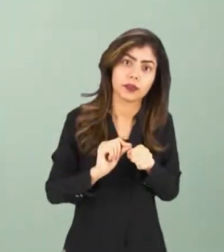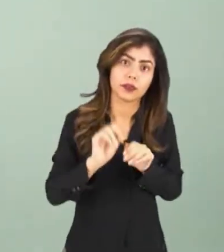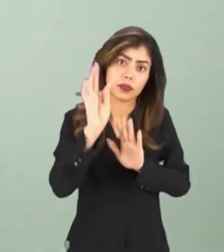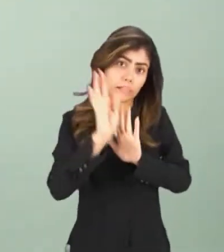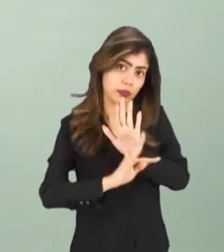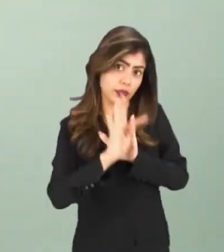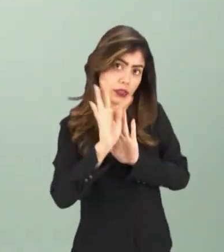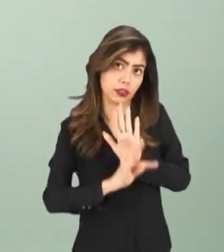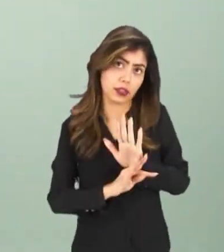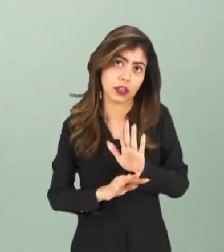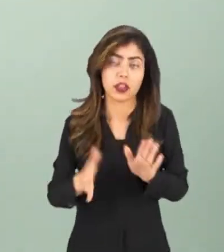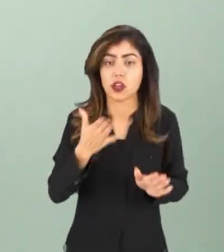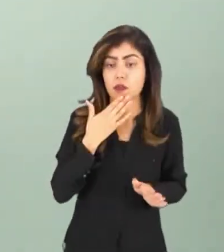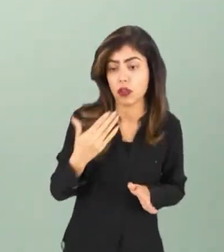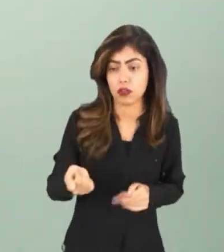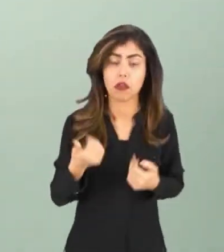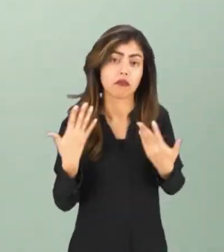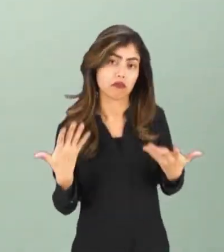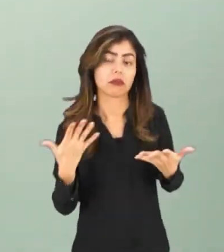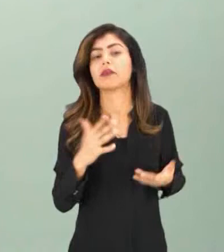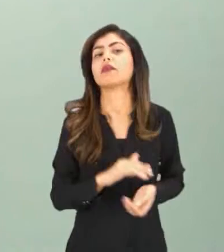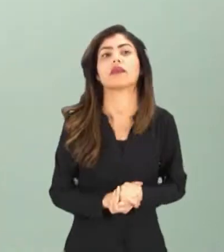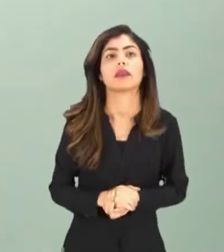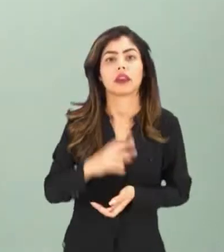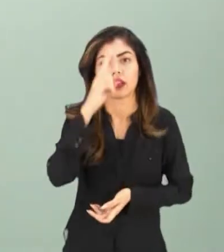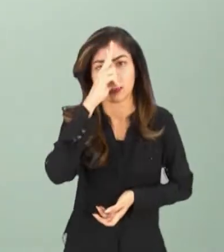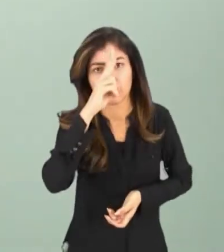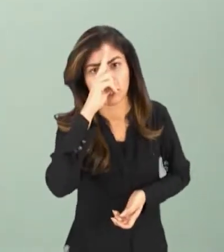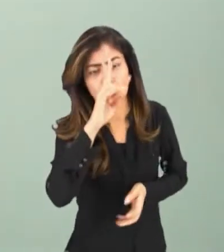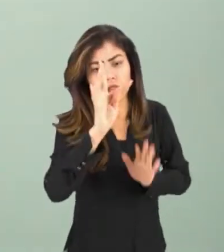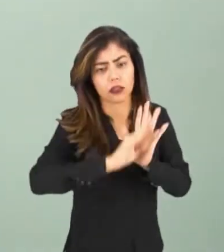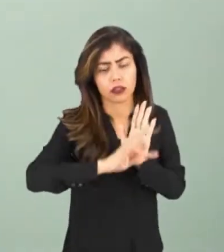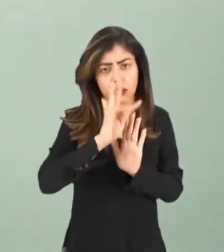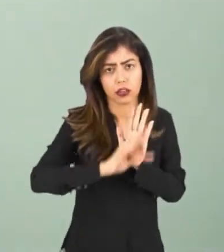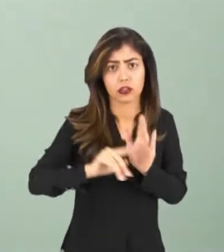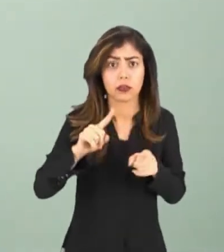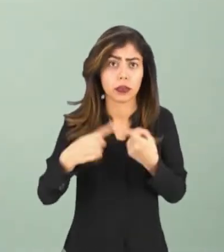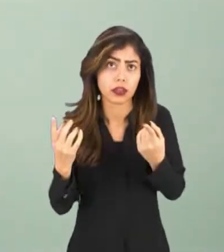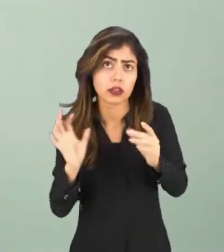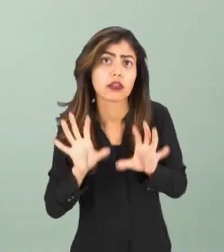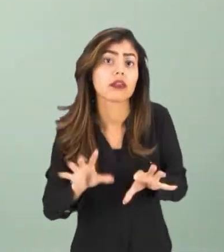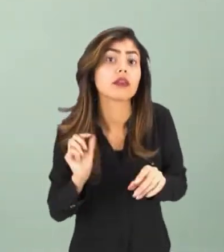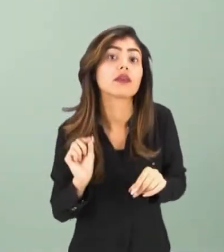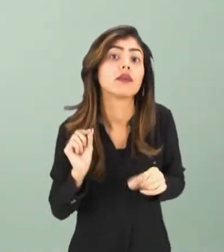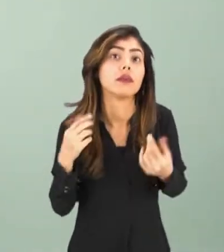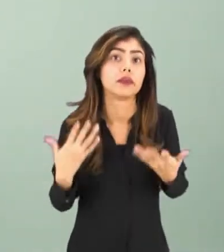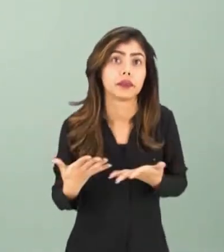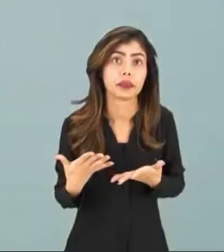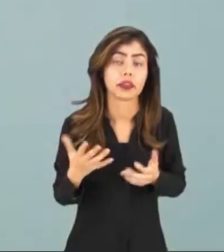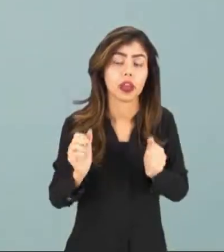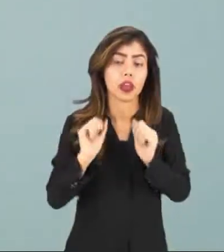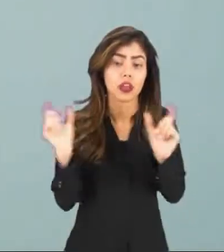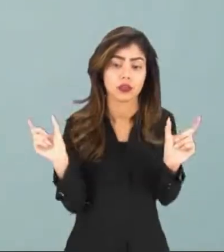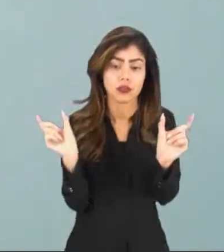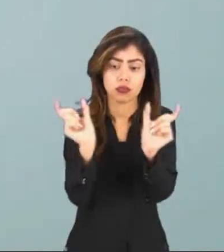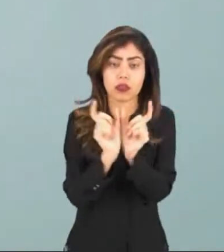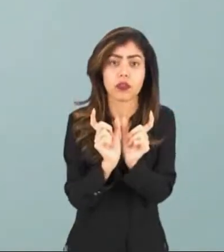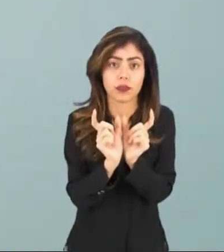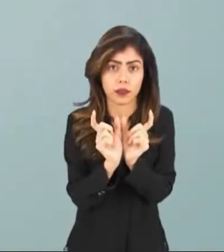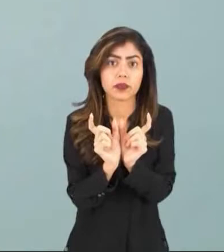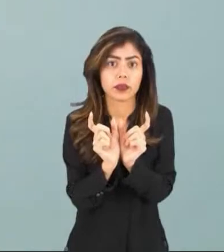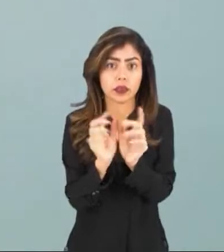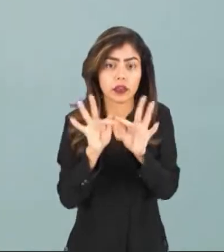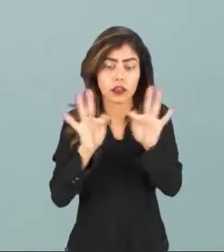para elaborar un texto de la mejor forma posible el libro que usted es un además